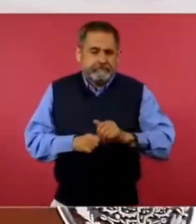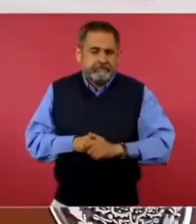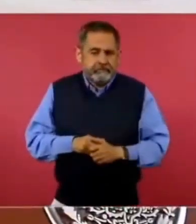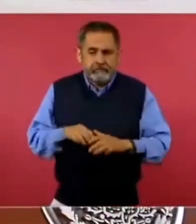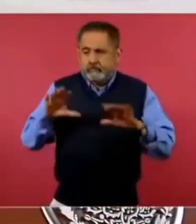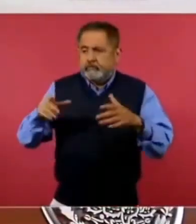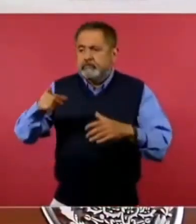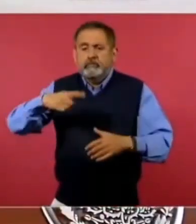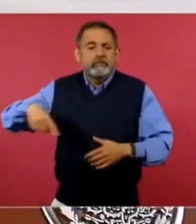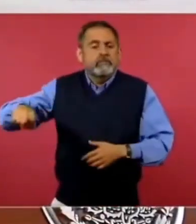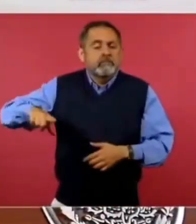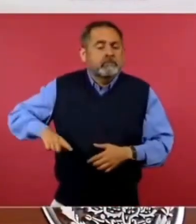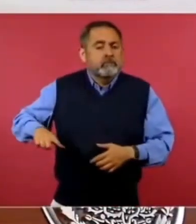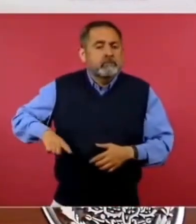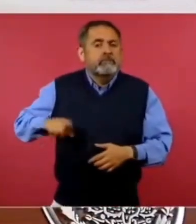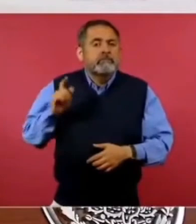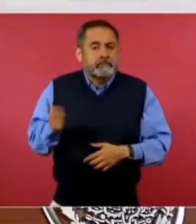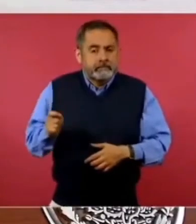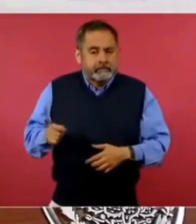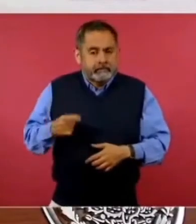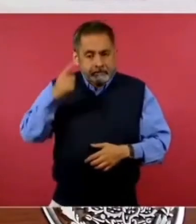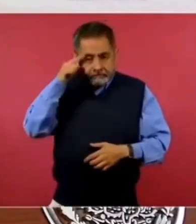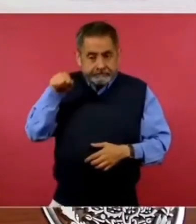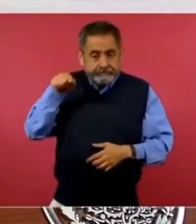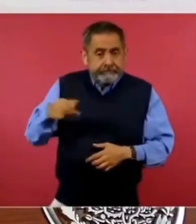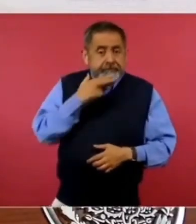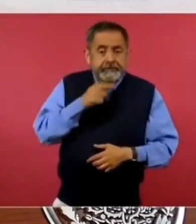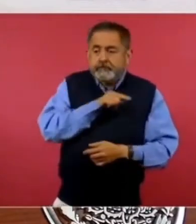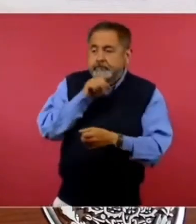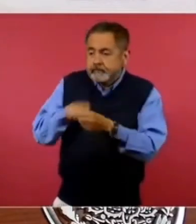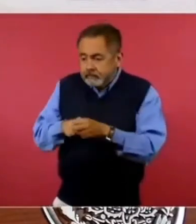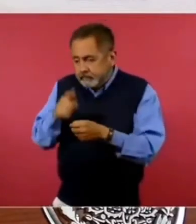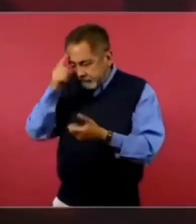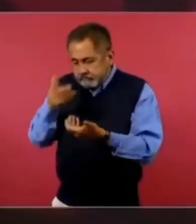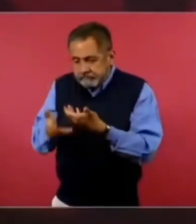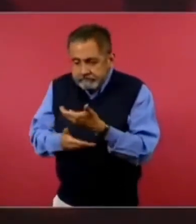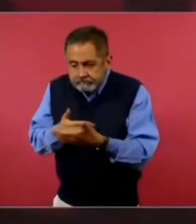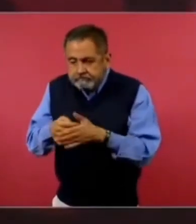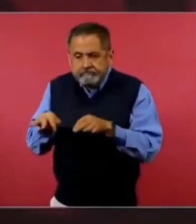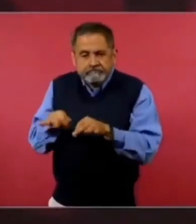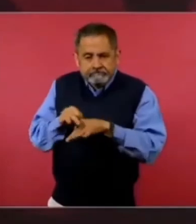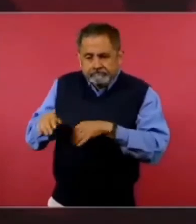sector público es para servir.